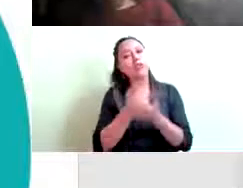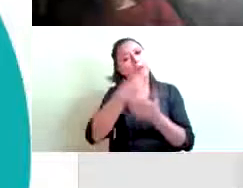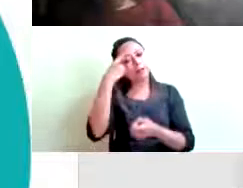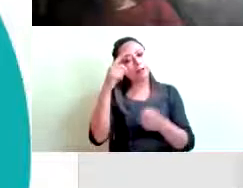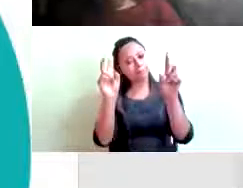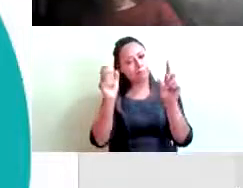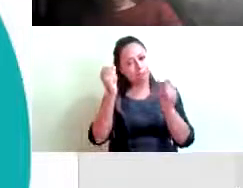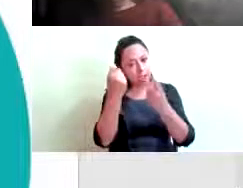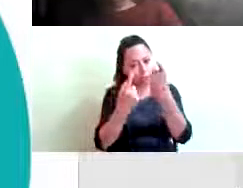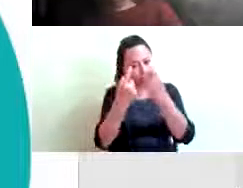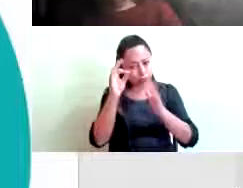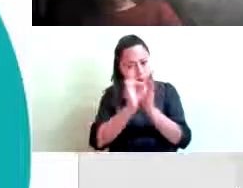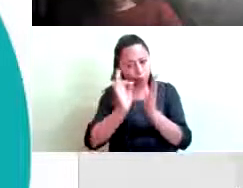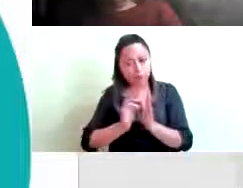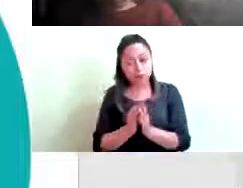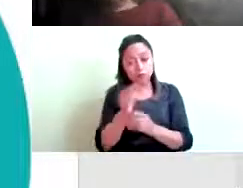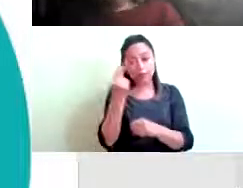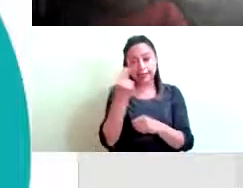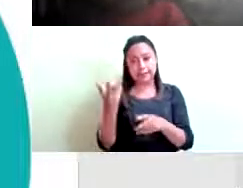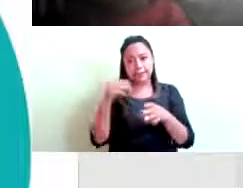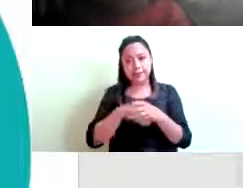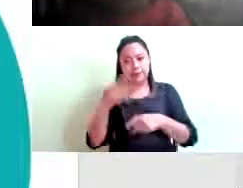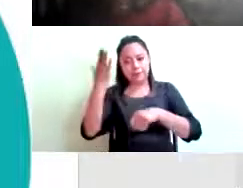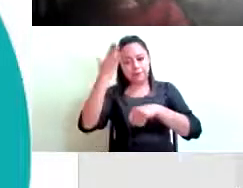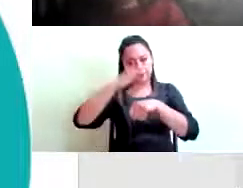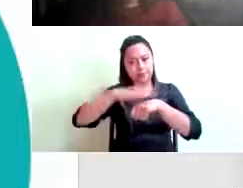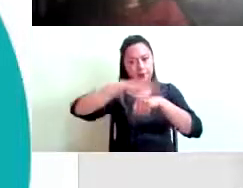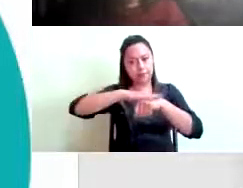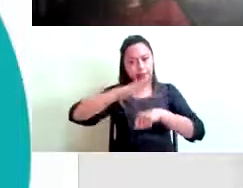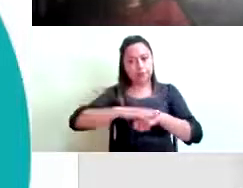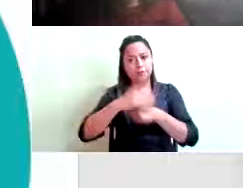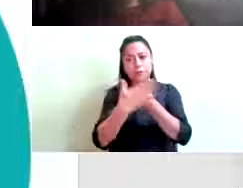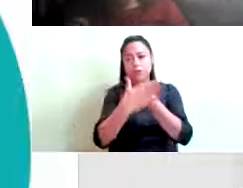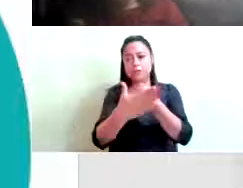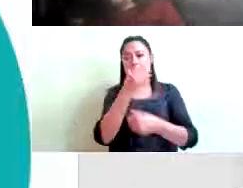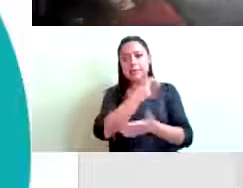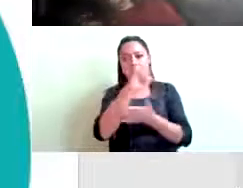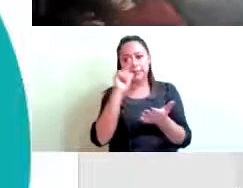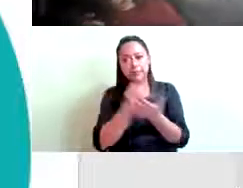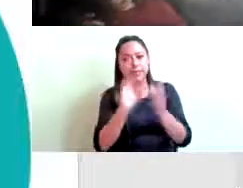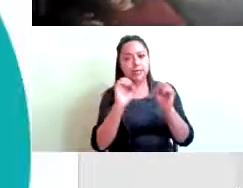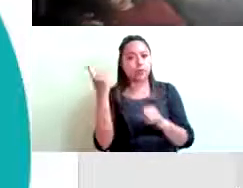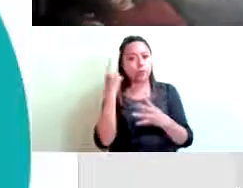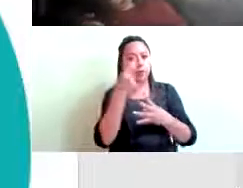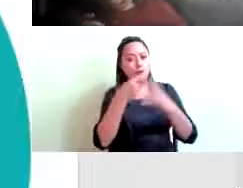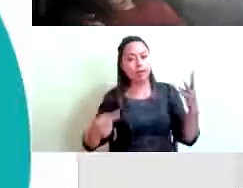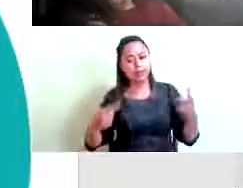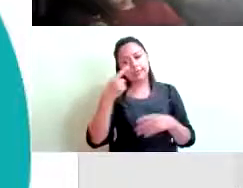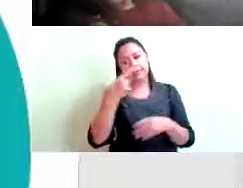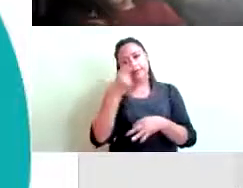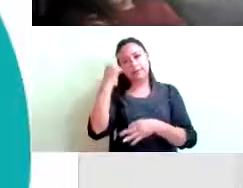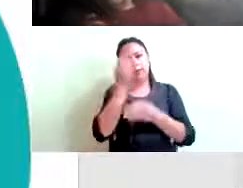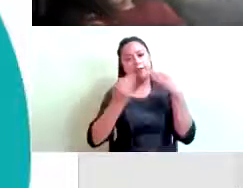en adelante en las respectivas leyes y políticas públicas que acompañen esta cuestión tan